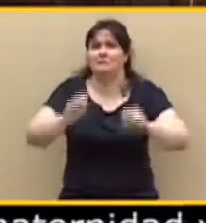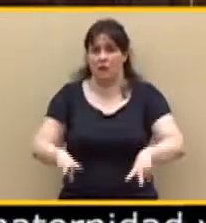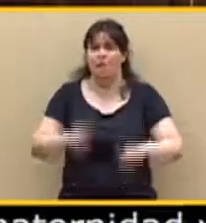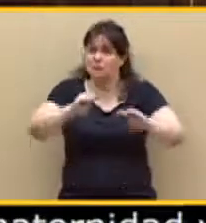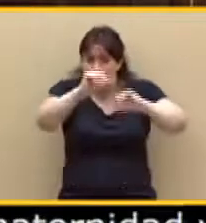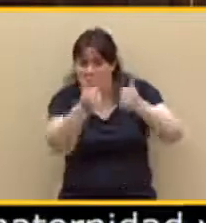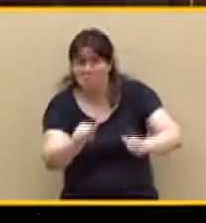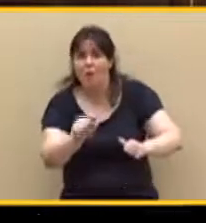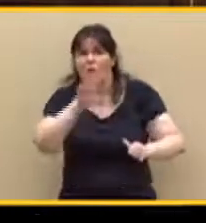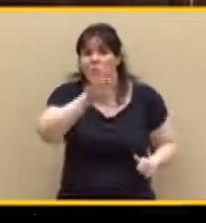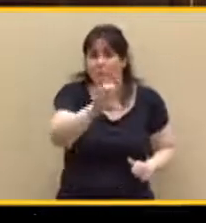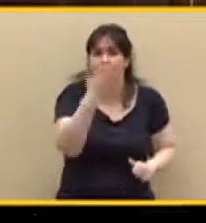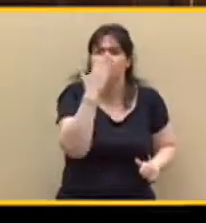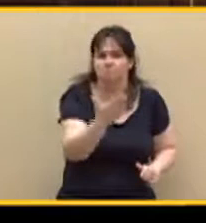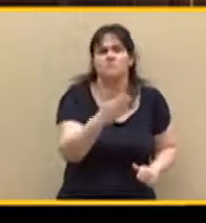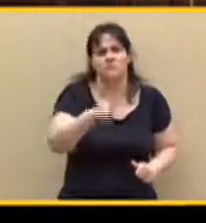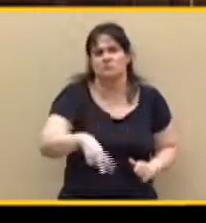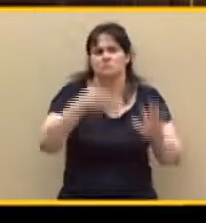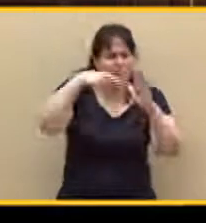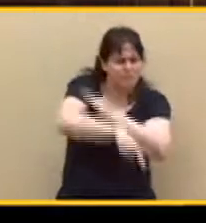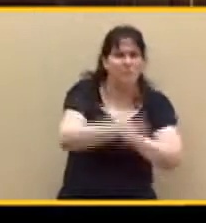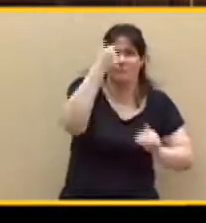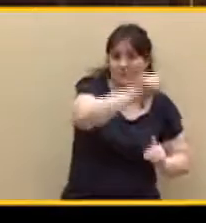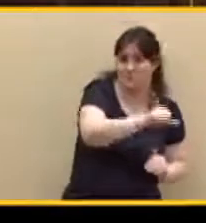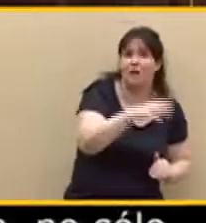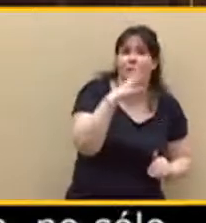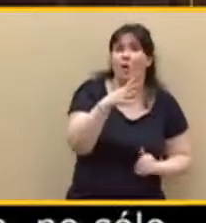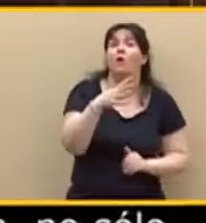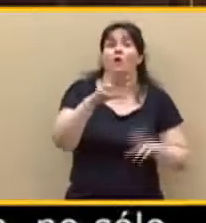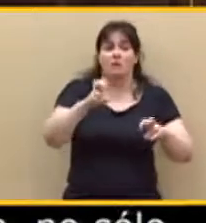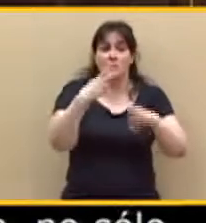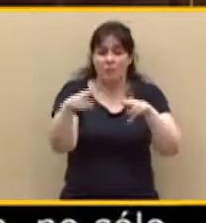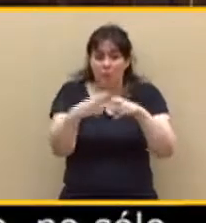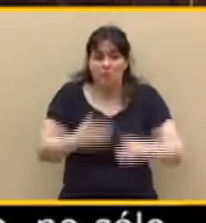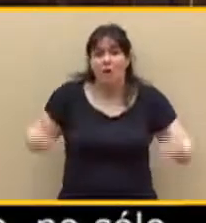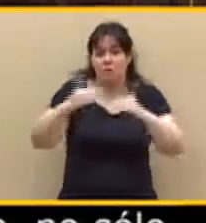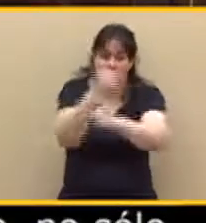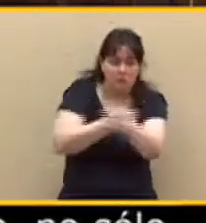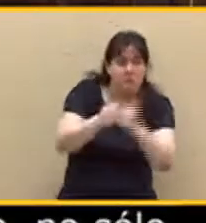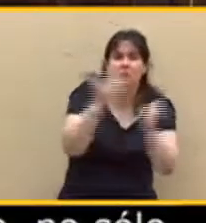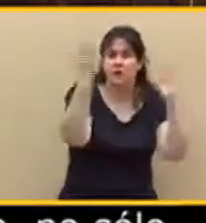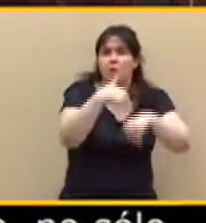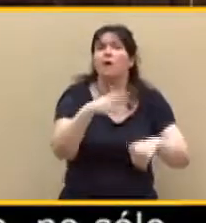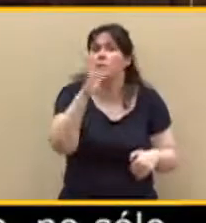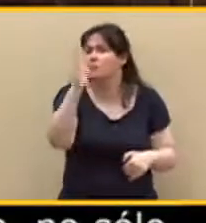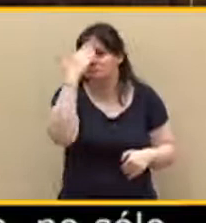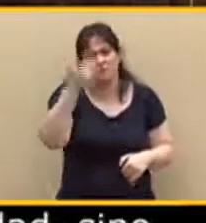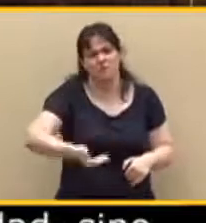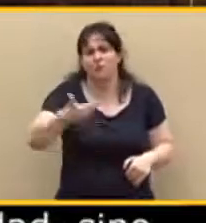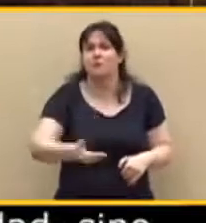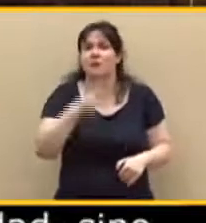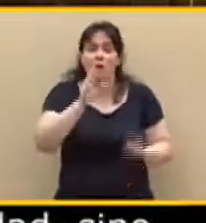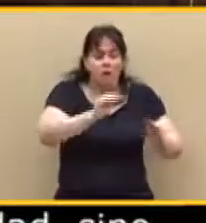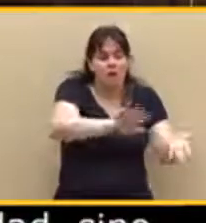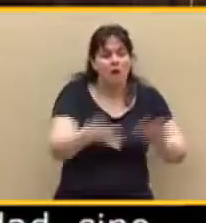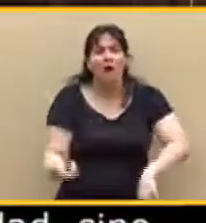profundamente machista. No solo porque no da prioridad a las políticas de igualdad, sino fundamentalmente porque aplican ustedes una política